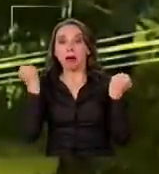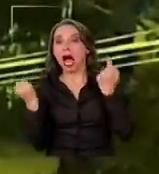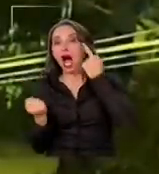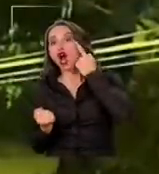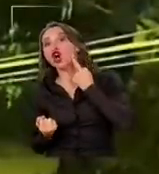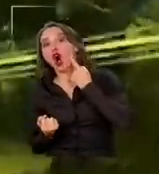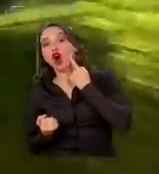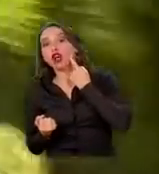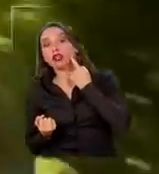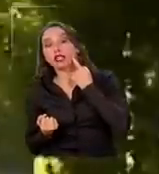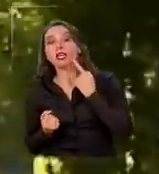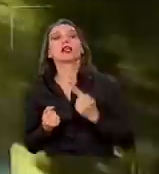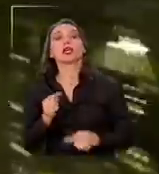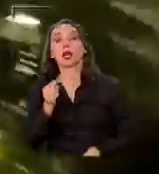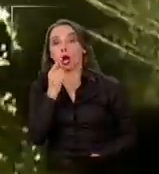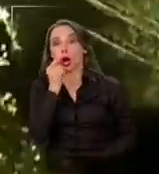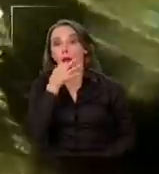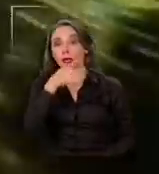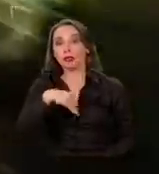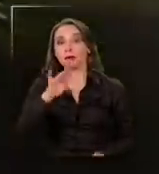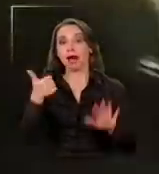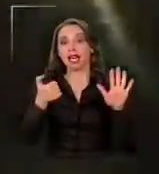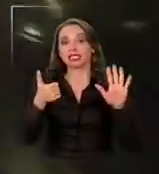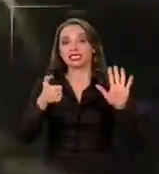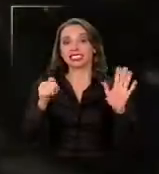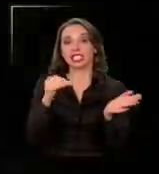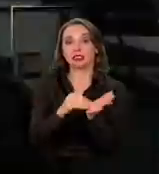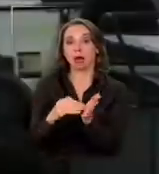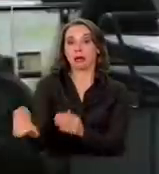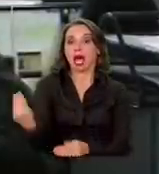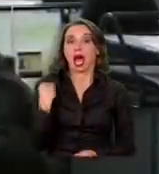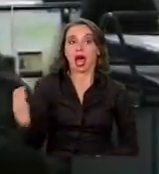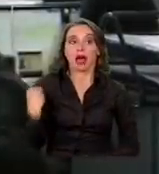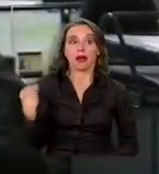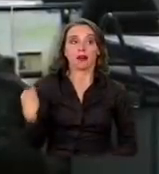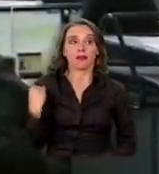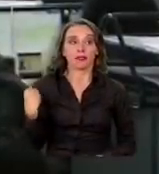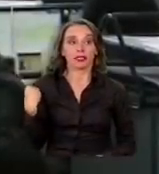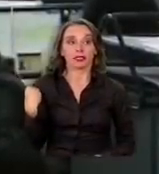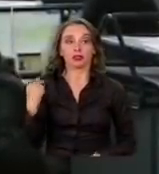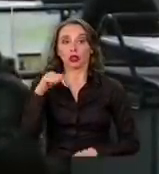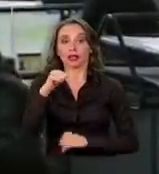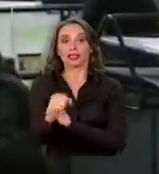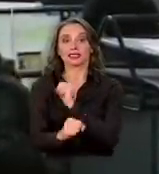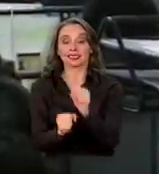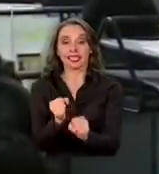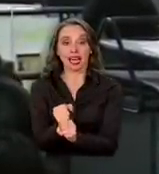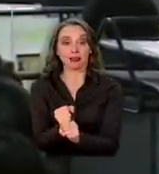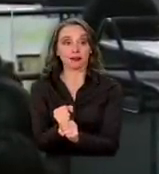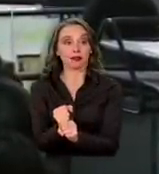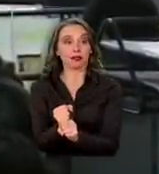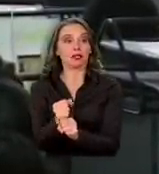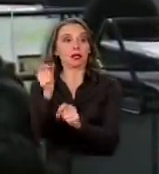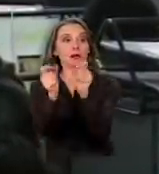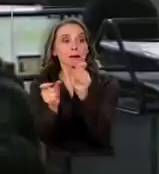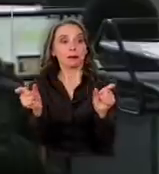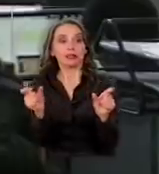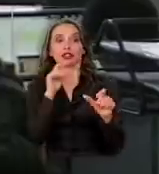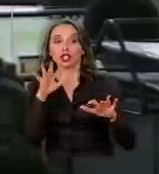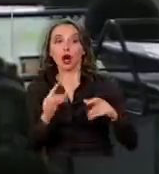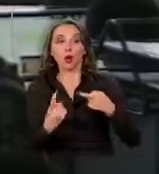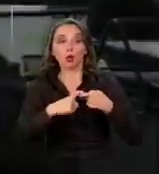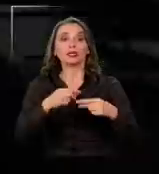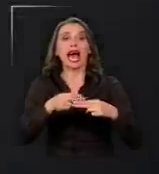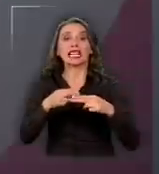Nosotros recibimos más de 60.000 reportes de SOSAFE en lo ocurrido de este año. Usuarios tenemos más de